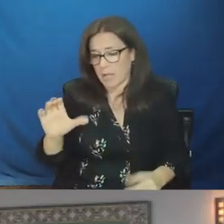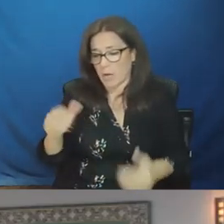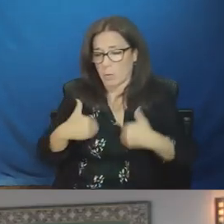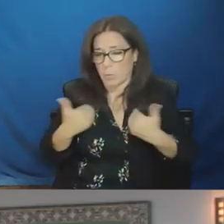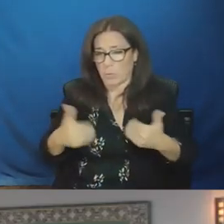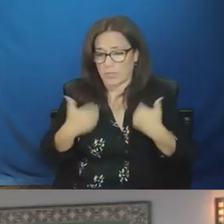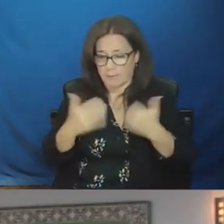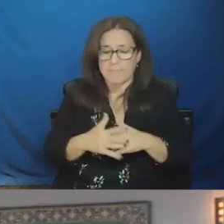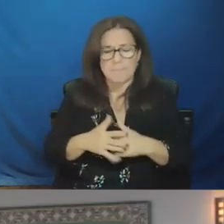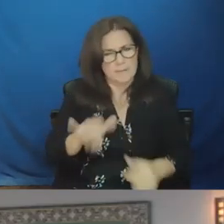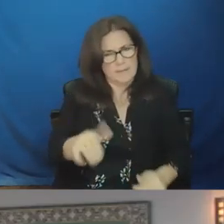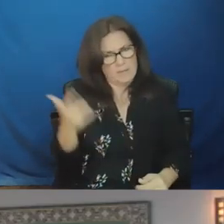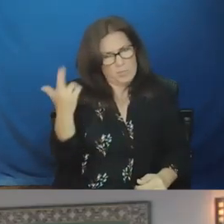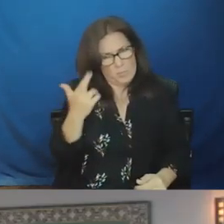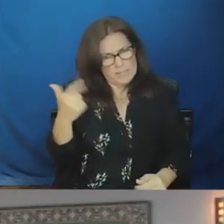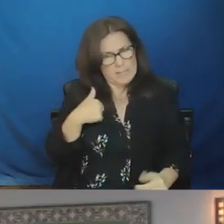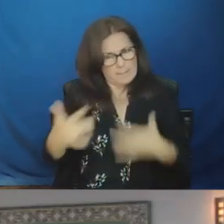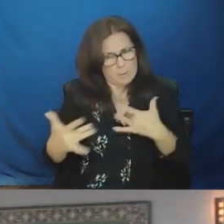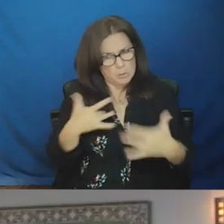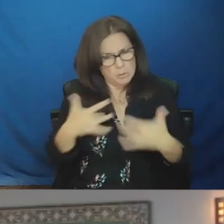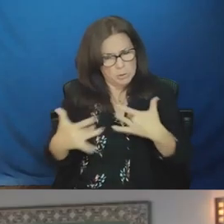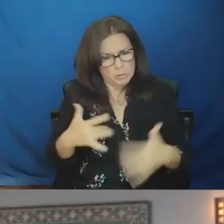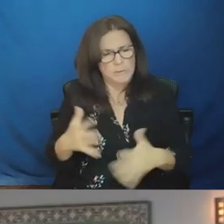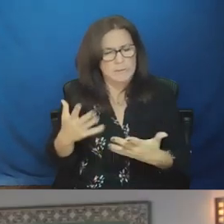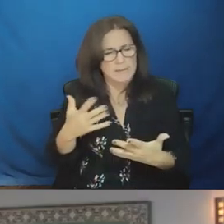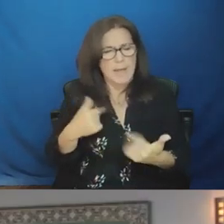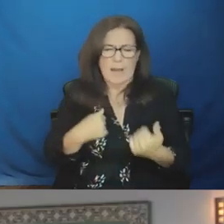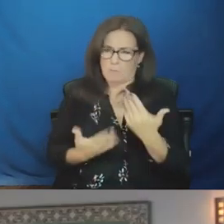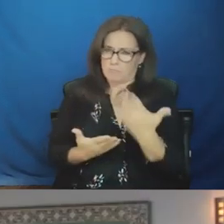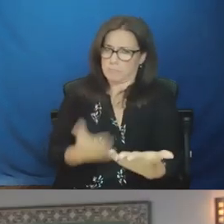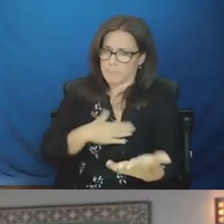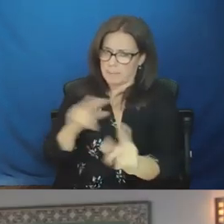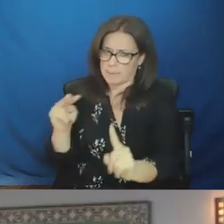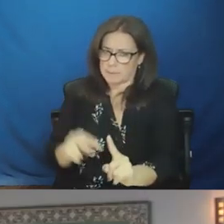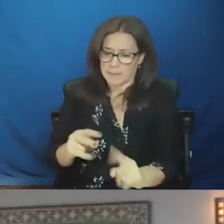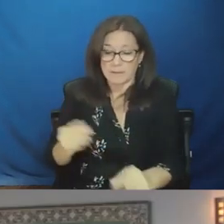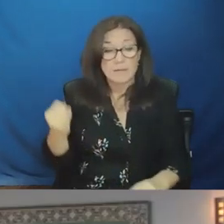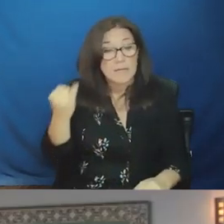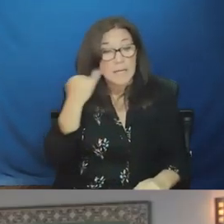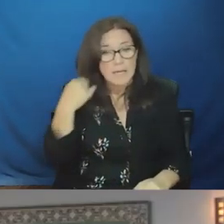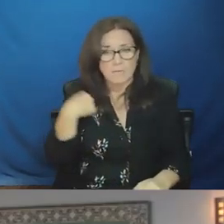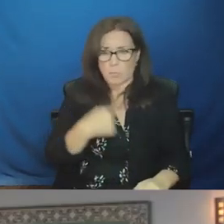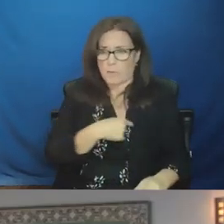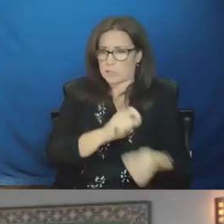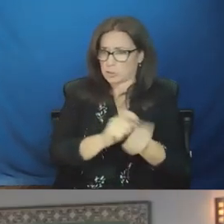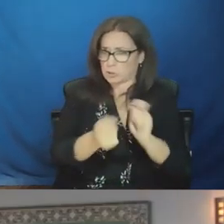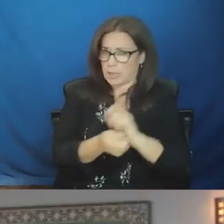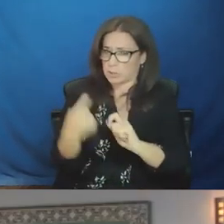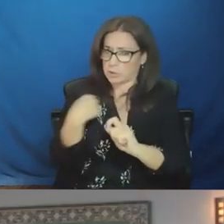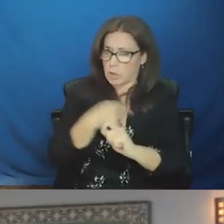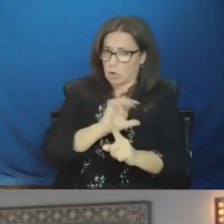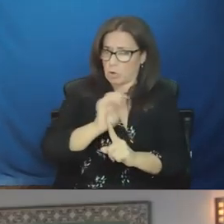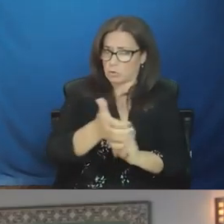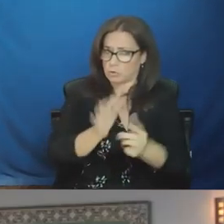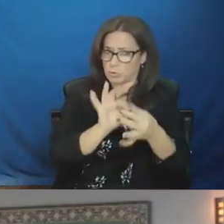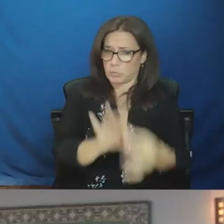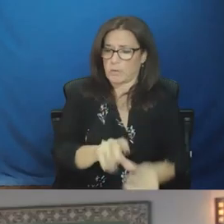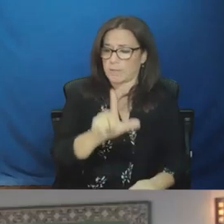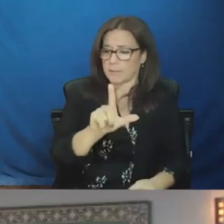inglés como segundo idioma y también alumnos en lugares de crianza y el motivo por el cual nos preocupa yo ofrece una perspectiva diferente